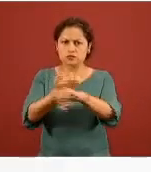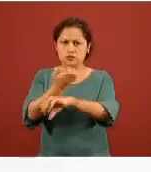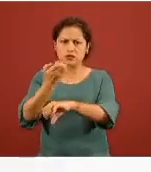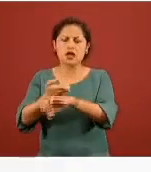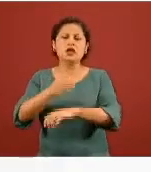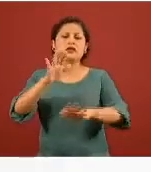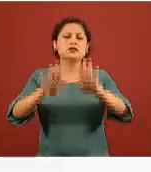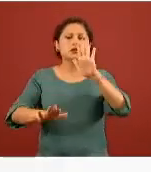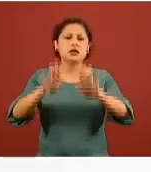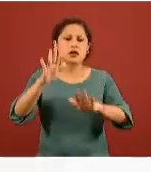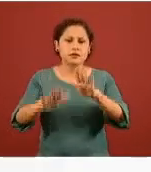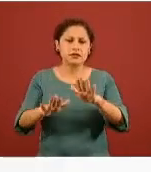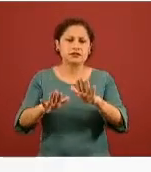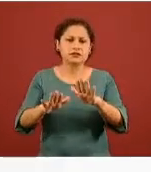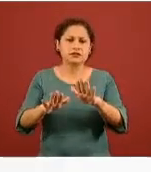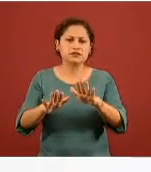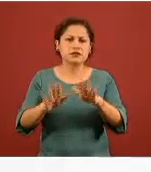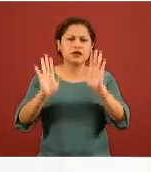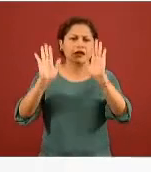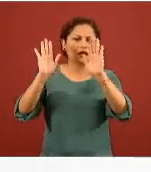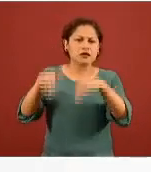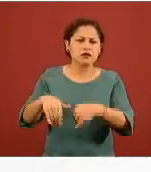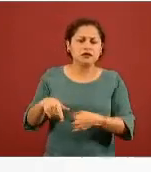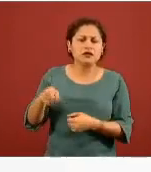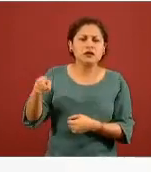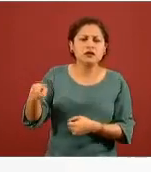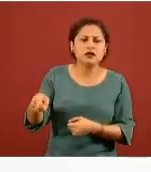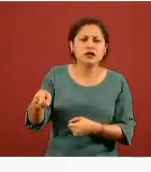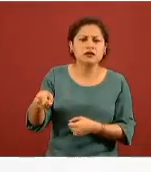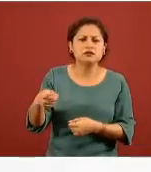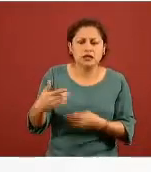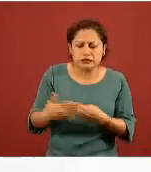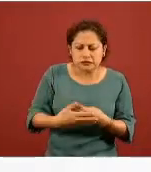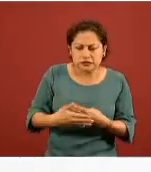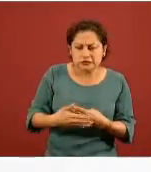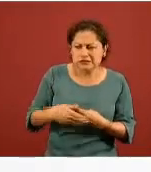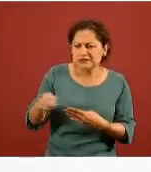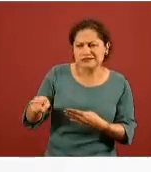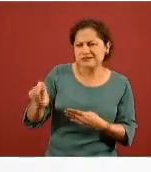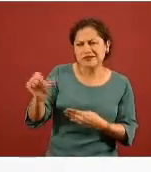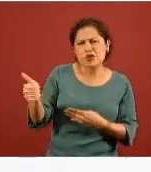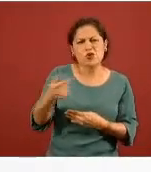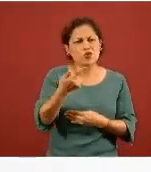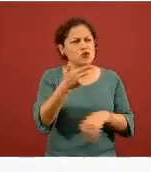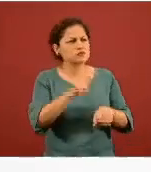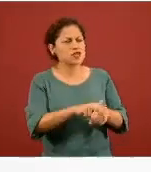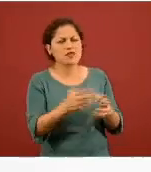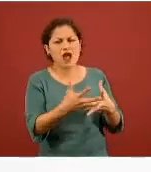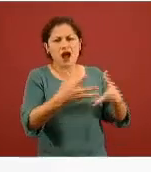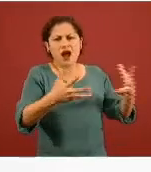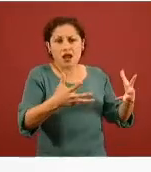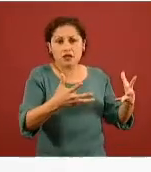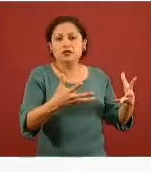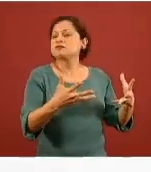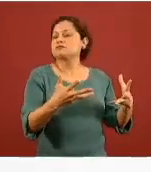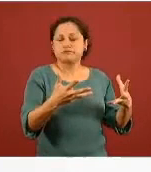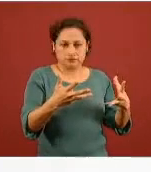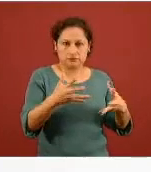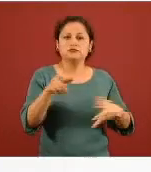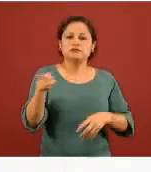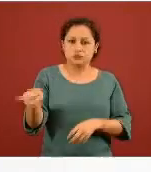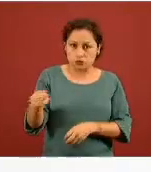atención del continuo, a la atención prenatal, a la atención del puerperio, y que